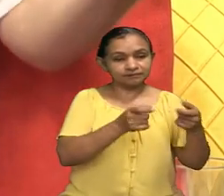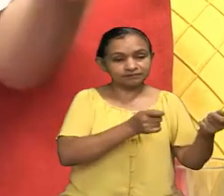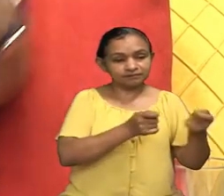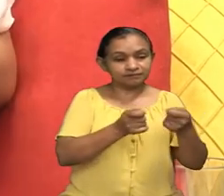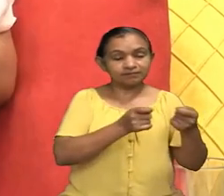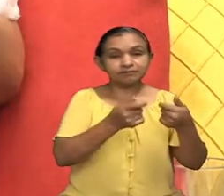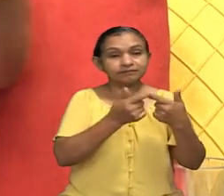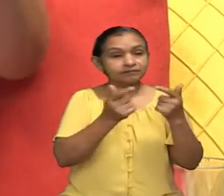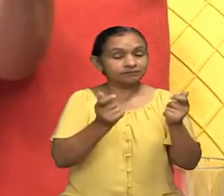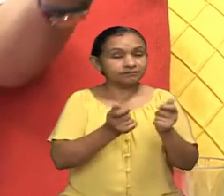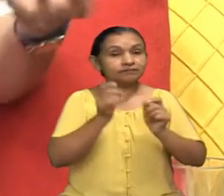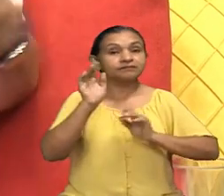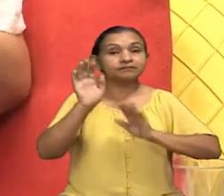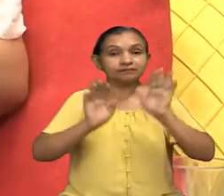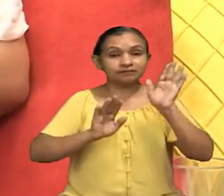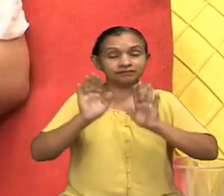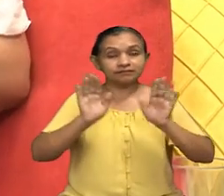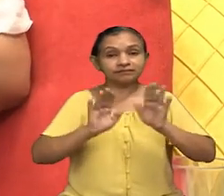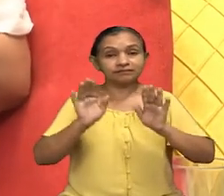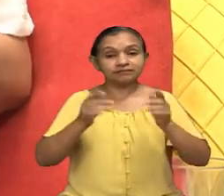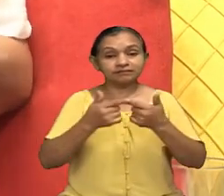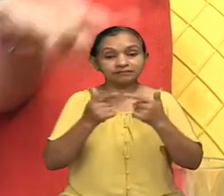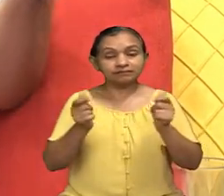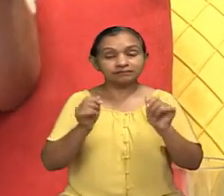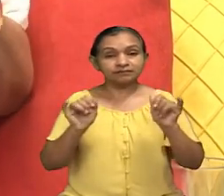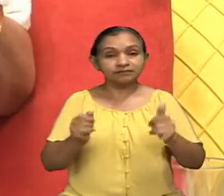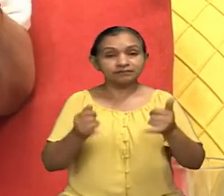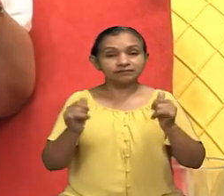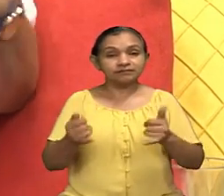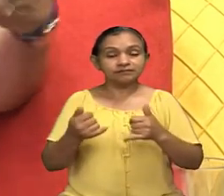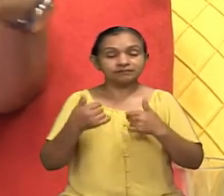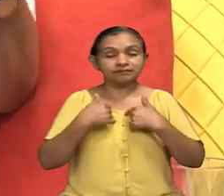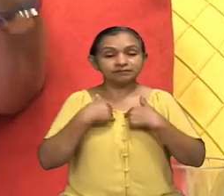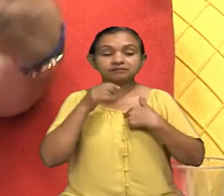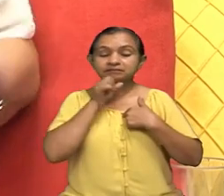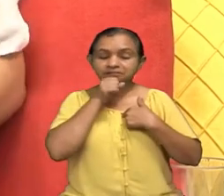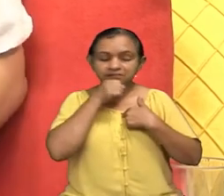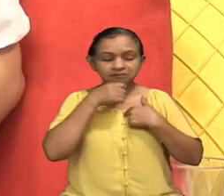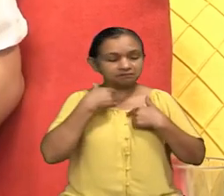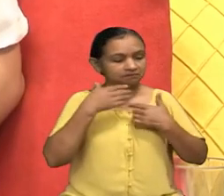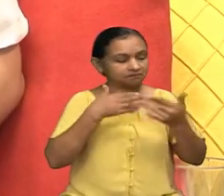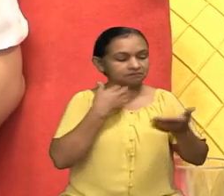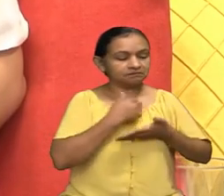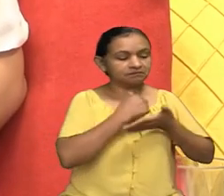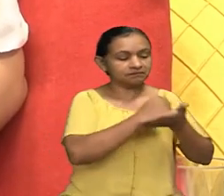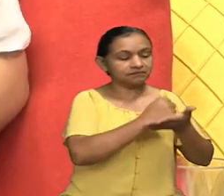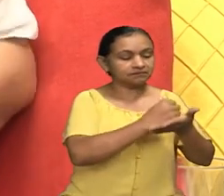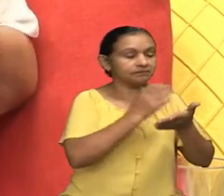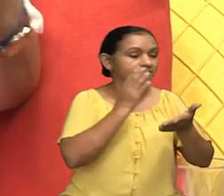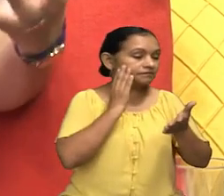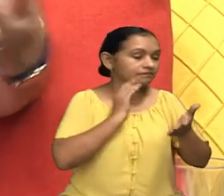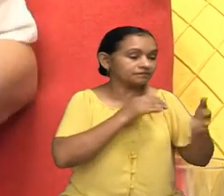haber participado en un equipo. Entonces ellos están trabajando